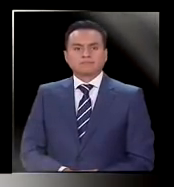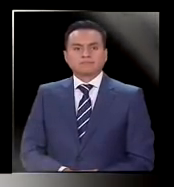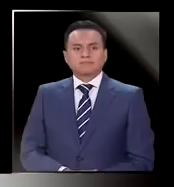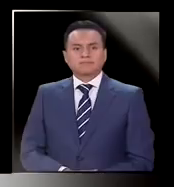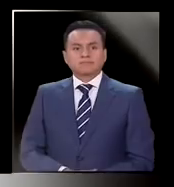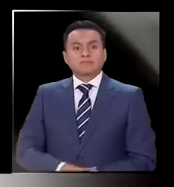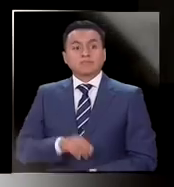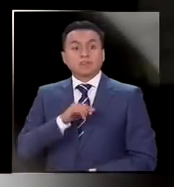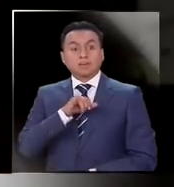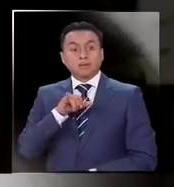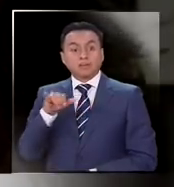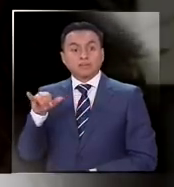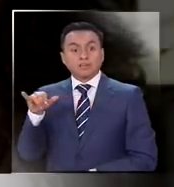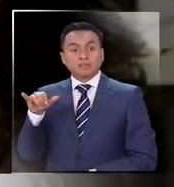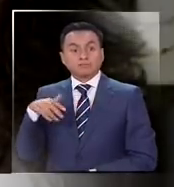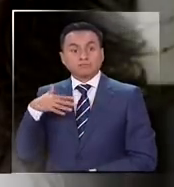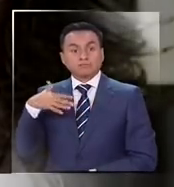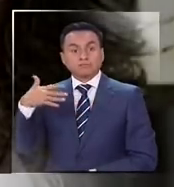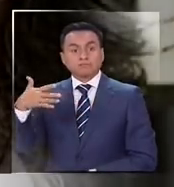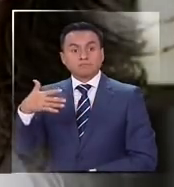Y de repente